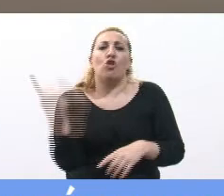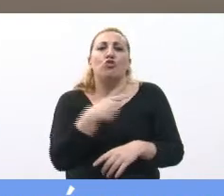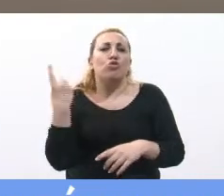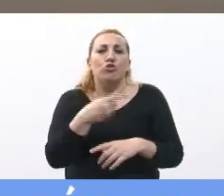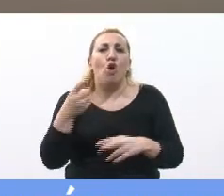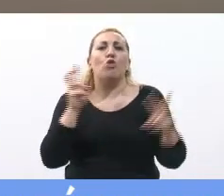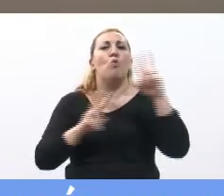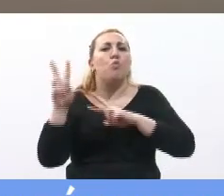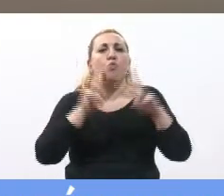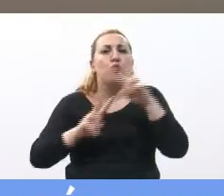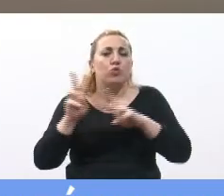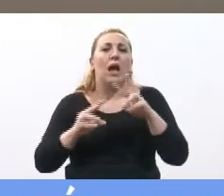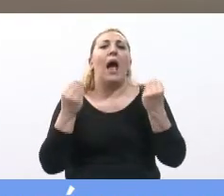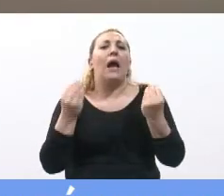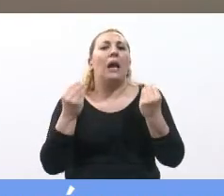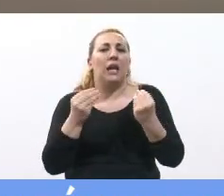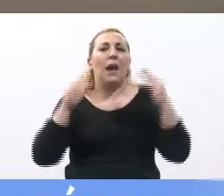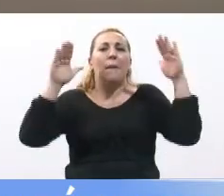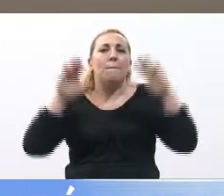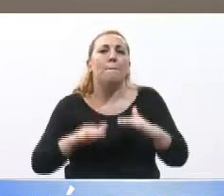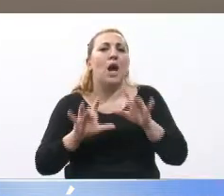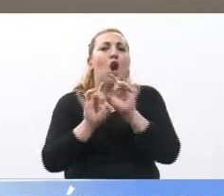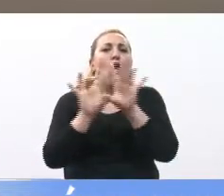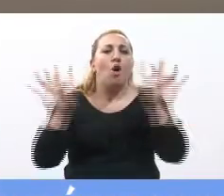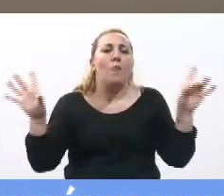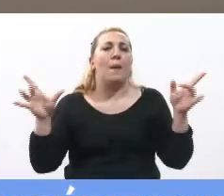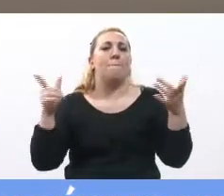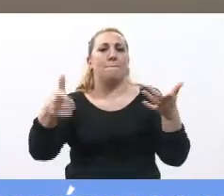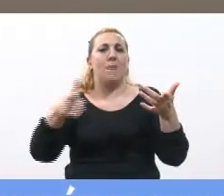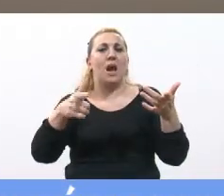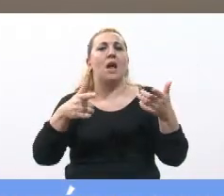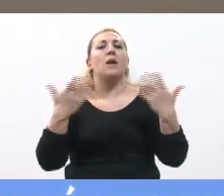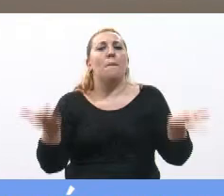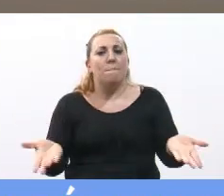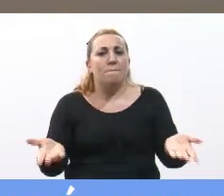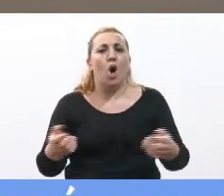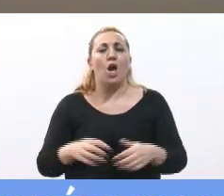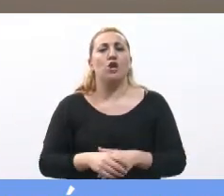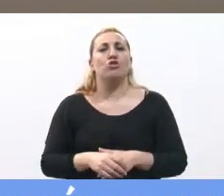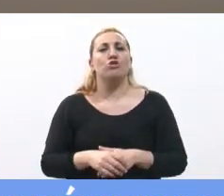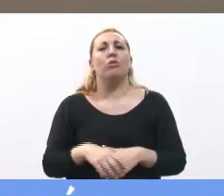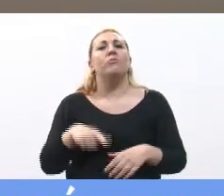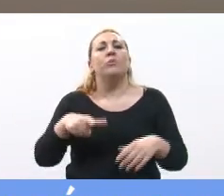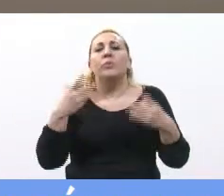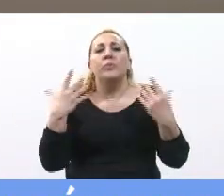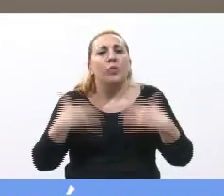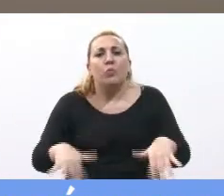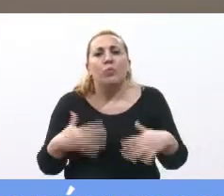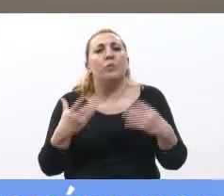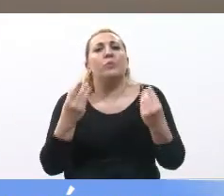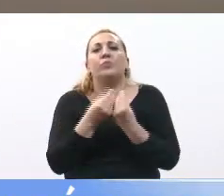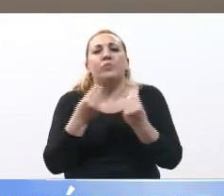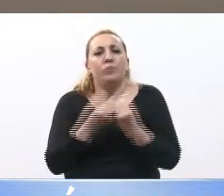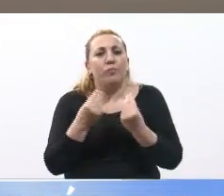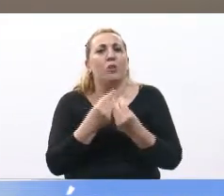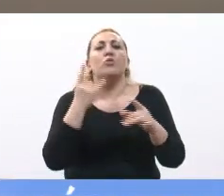para reducir la emisión de gases que producen el efecto invernadero. Y por eso es que tanto y tanto en cada